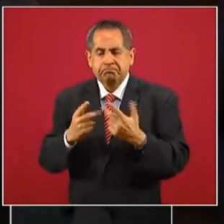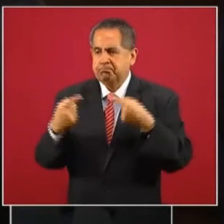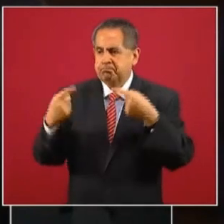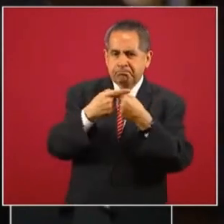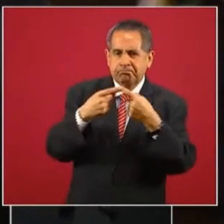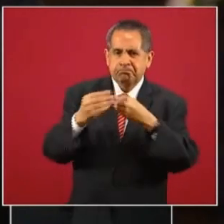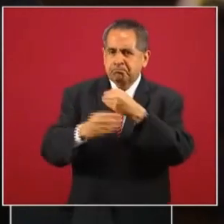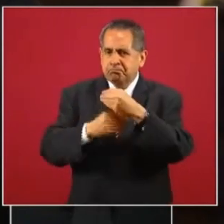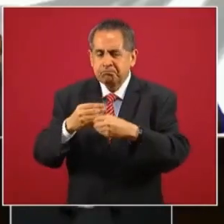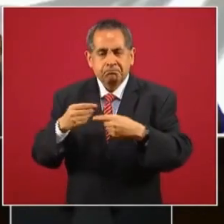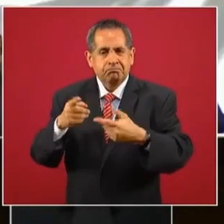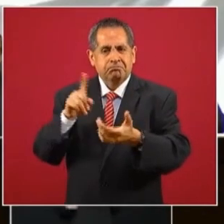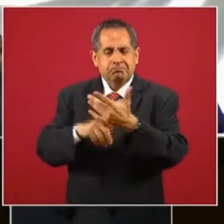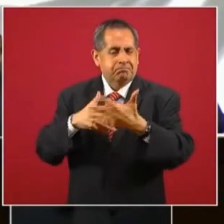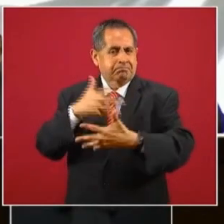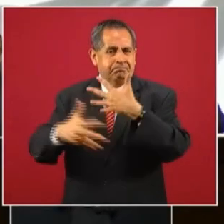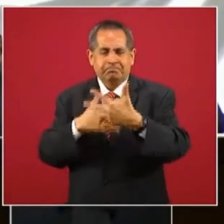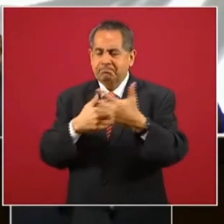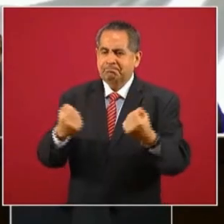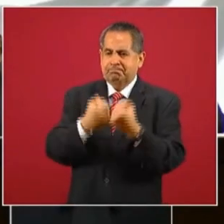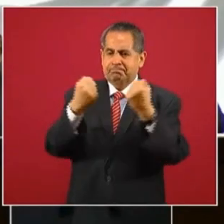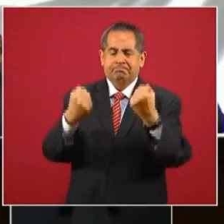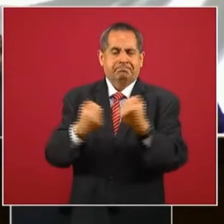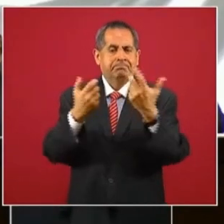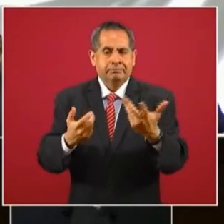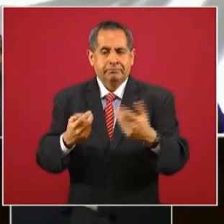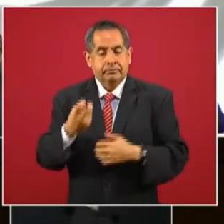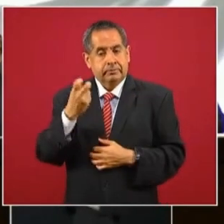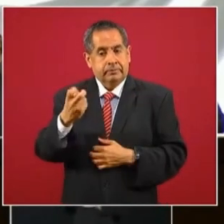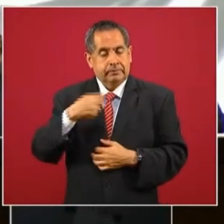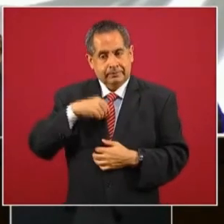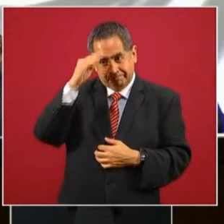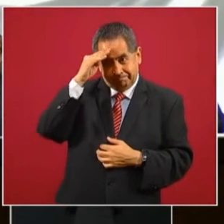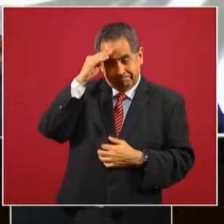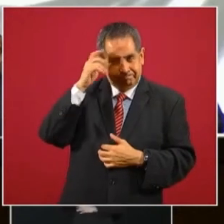conflicto y confrontación. Y ello nos llevaría